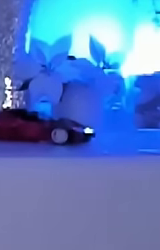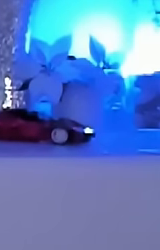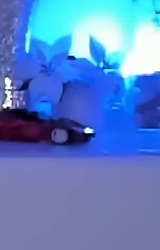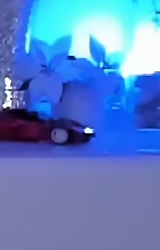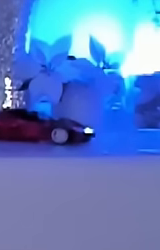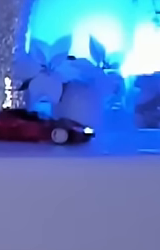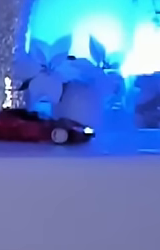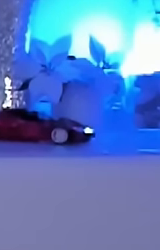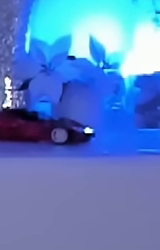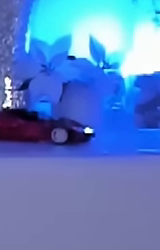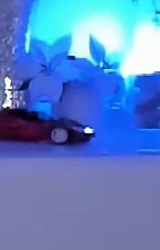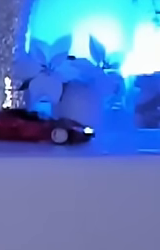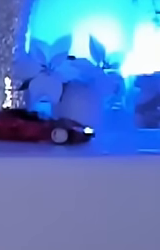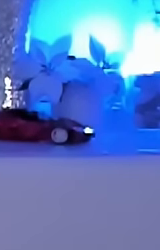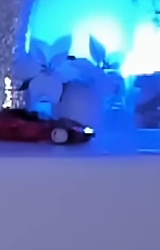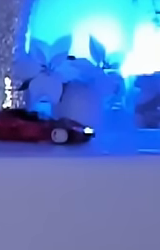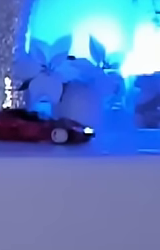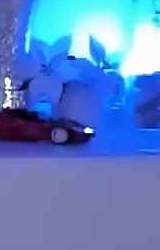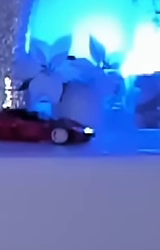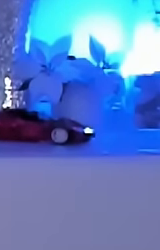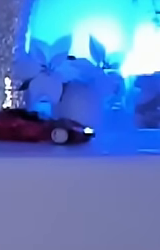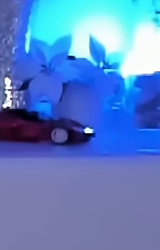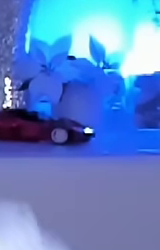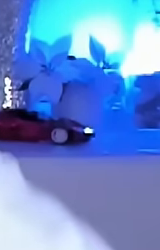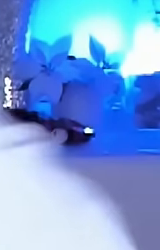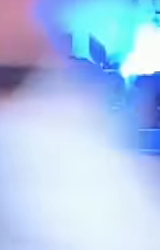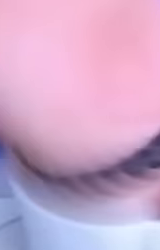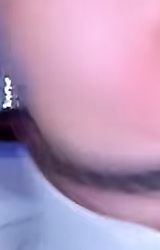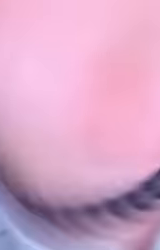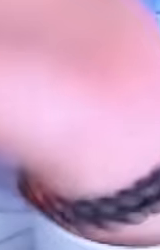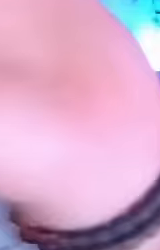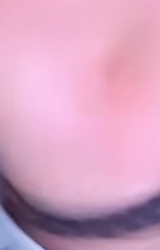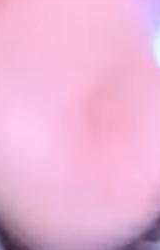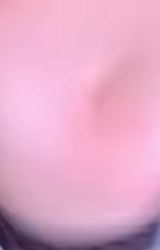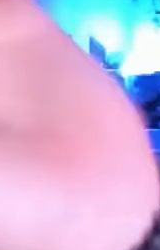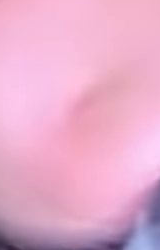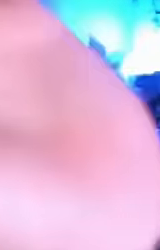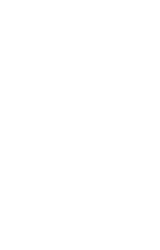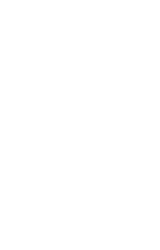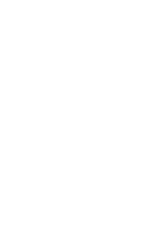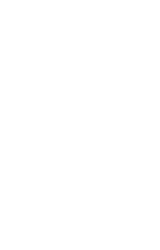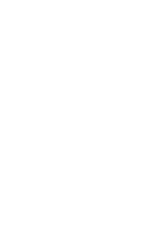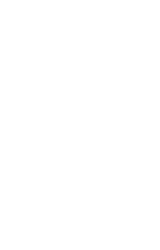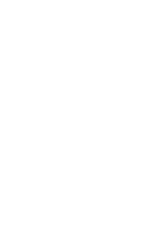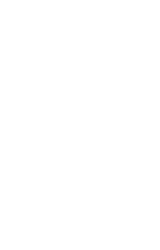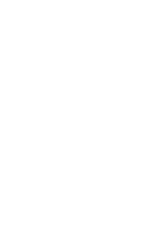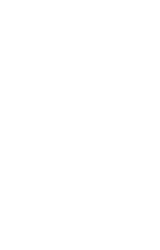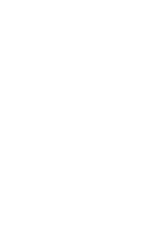pareja, en la familia, suceden. Lamentablemente sí. Con esto es todo, un beso, nos vemos en el próximo vídeo.